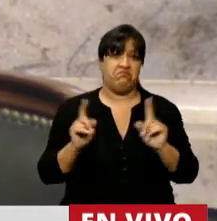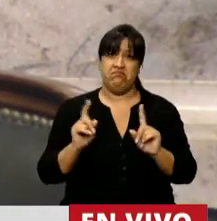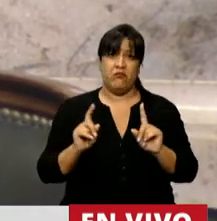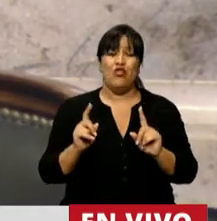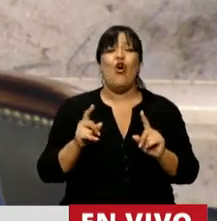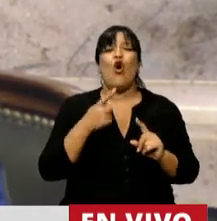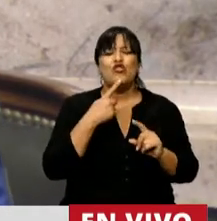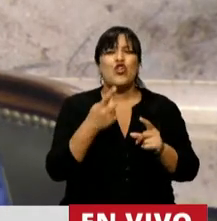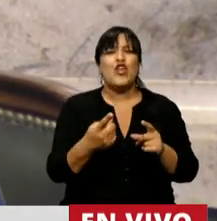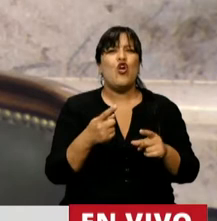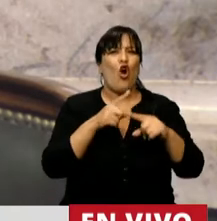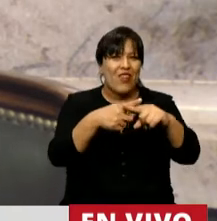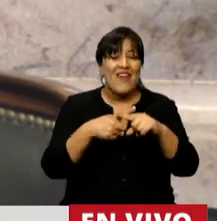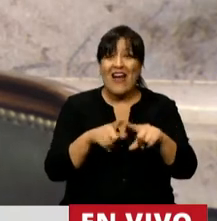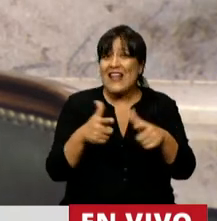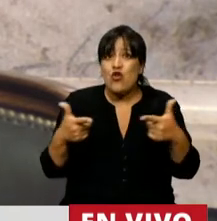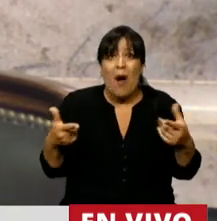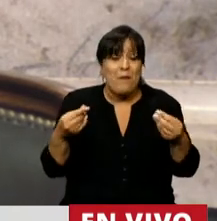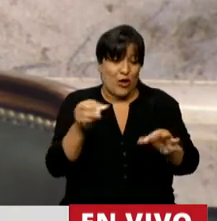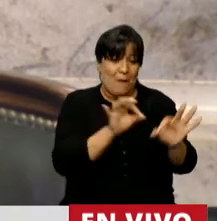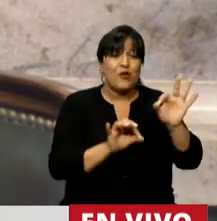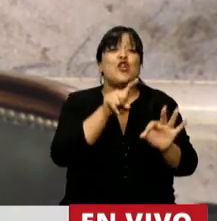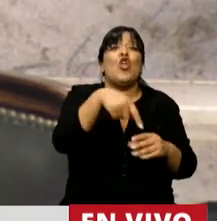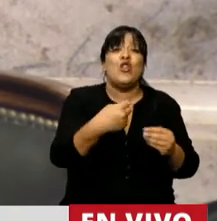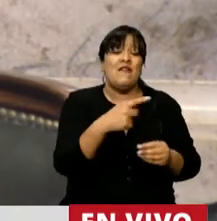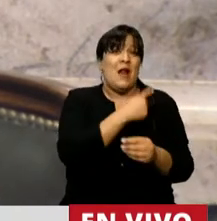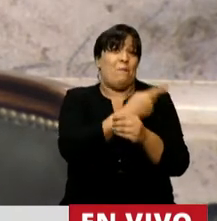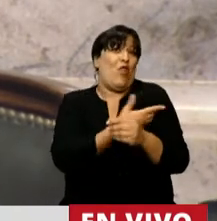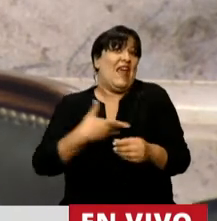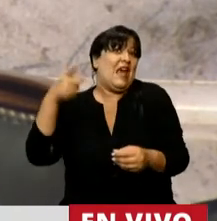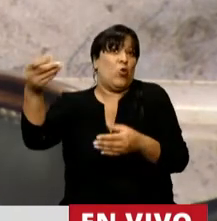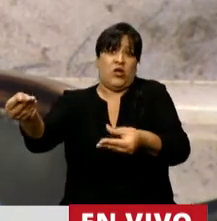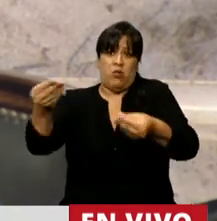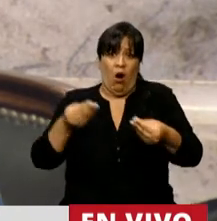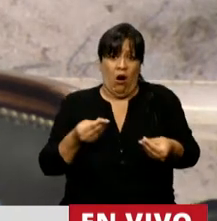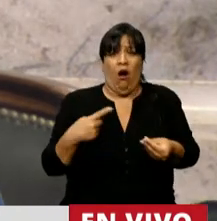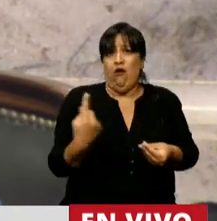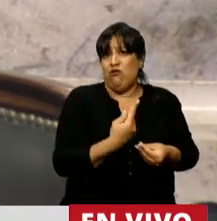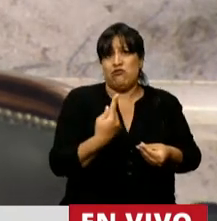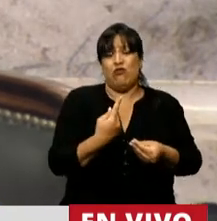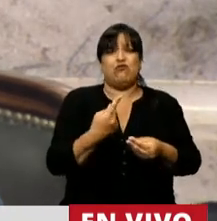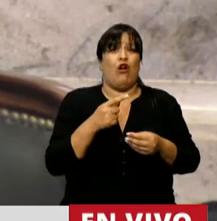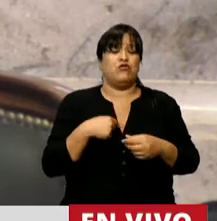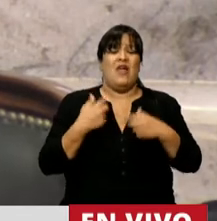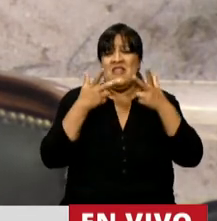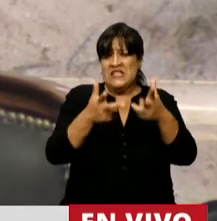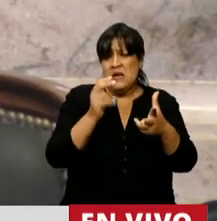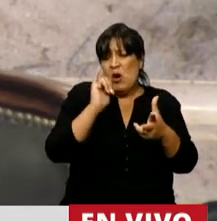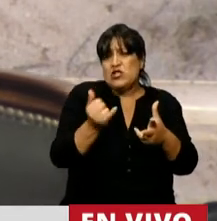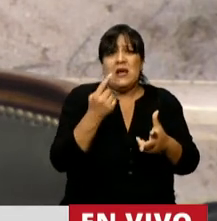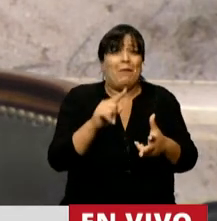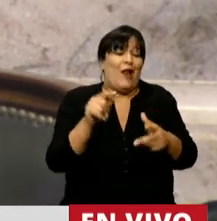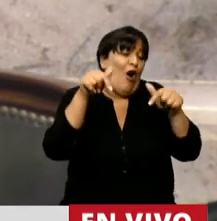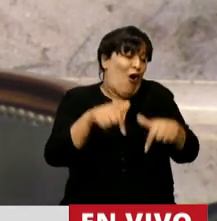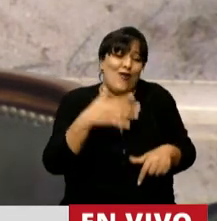hay deliberación, es porque son proyectos que vienen del Ejecutivo ya enlatados y nosotros acá venimos, nos manifestamos, pero hoy va